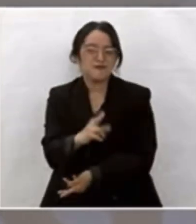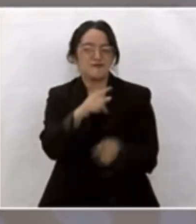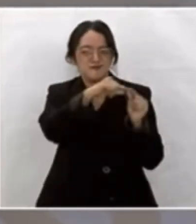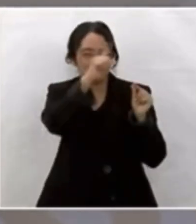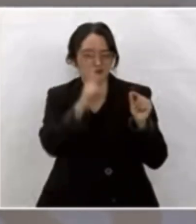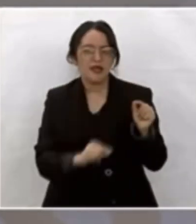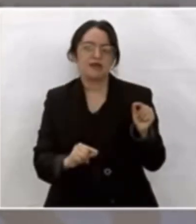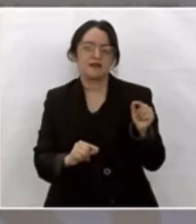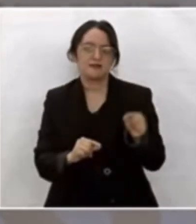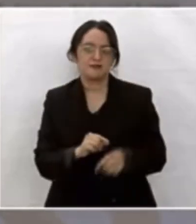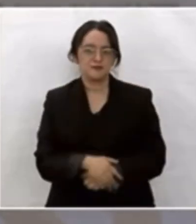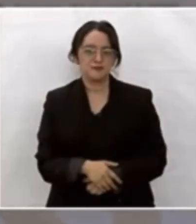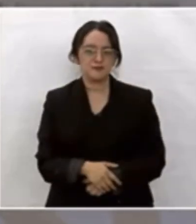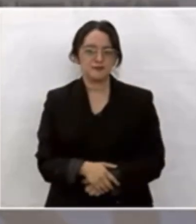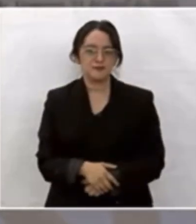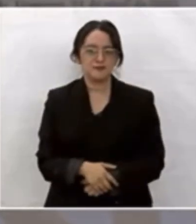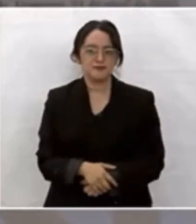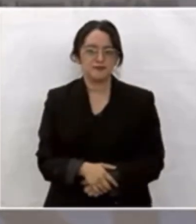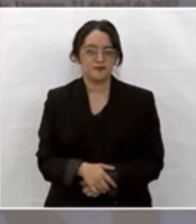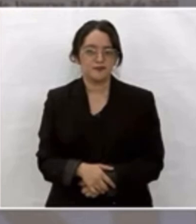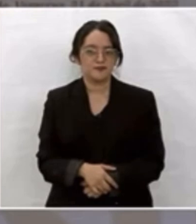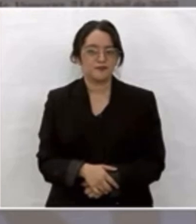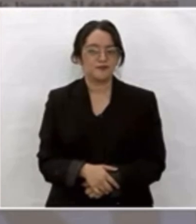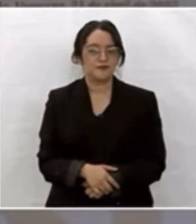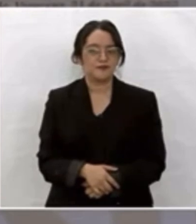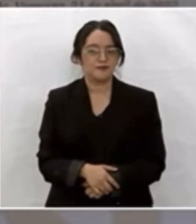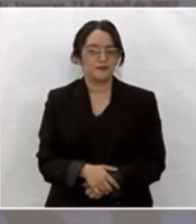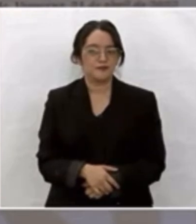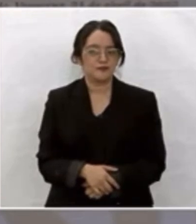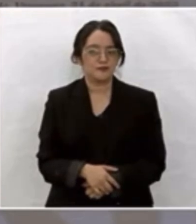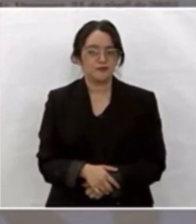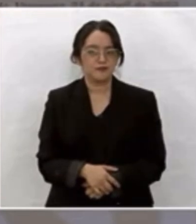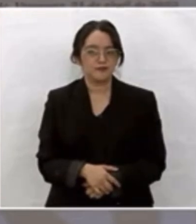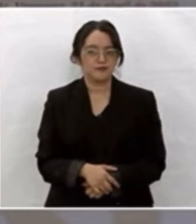a México en esa ocasión, no hubieron